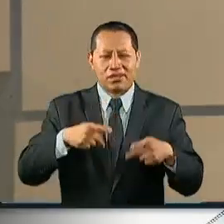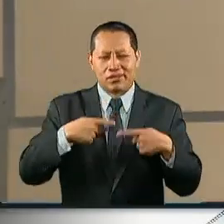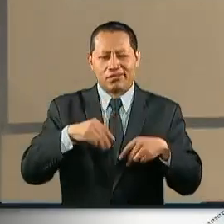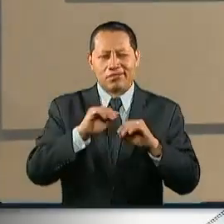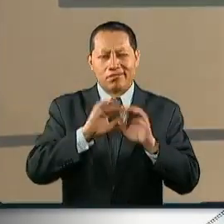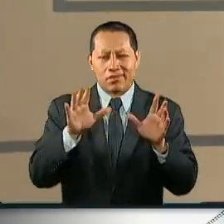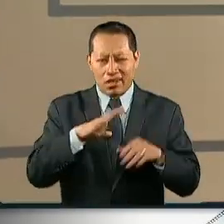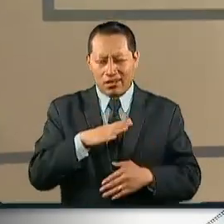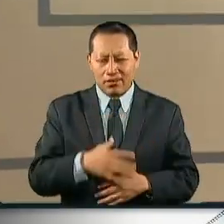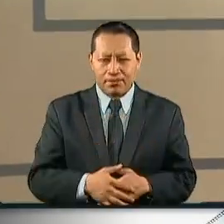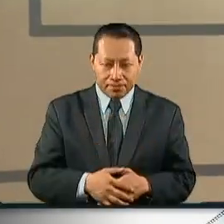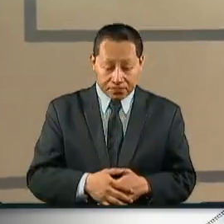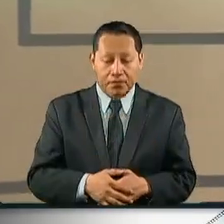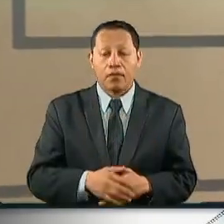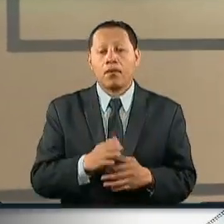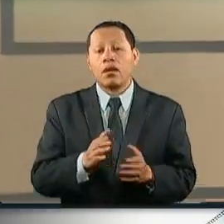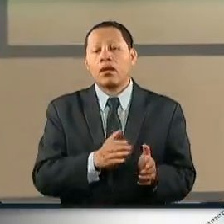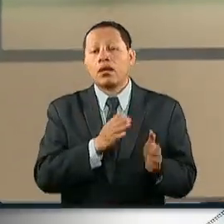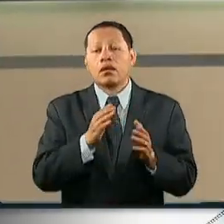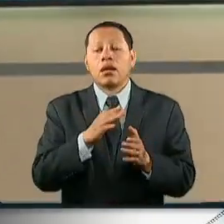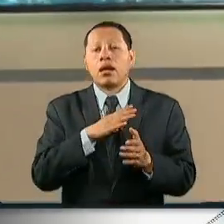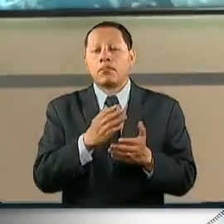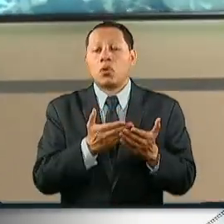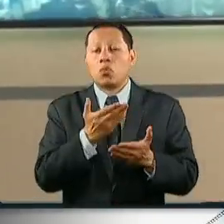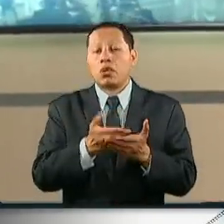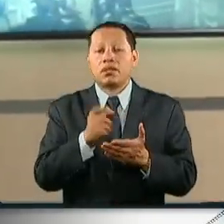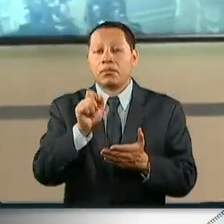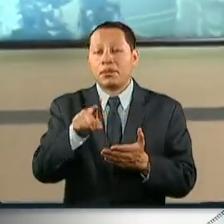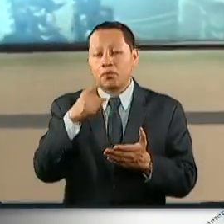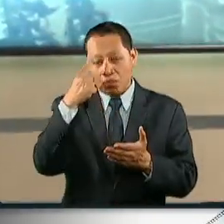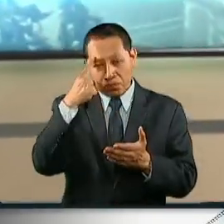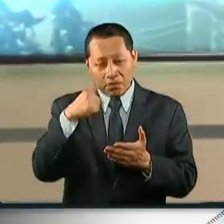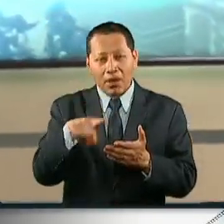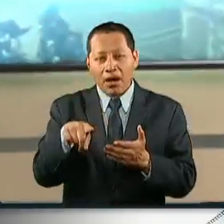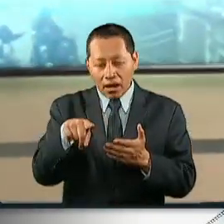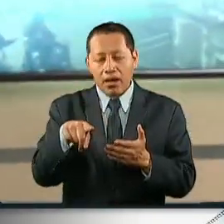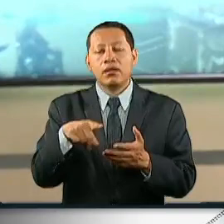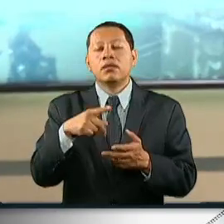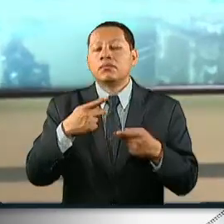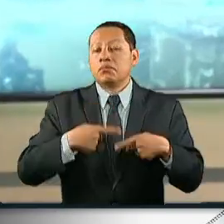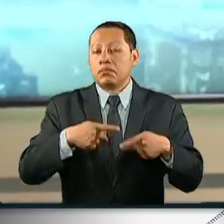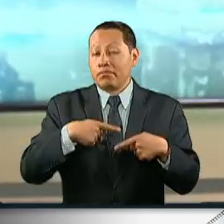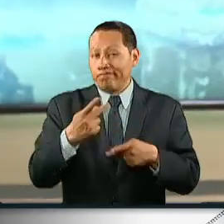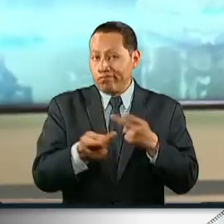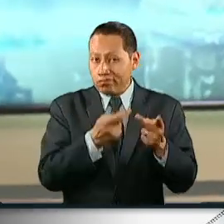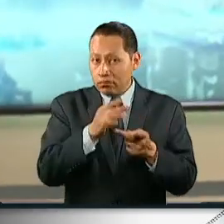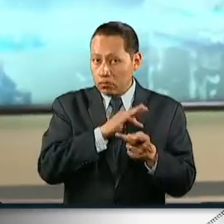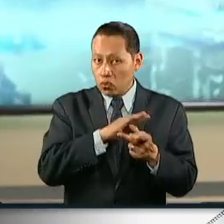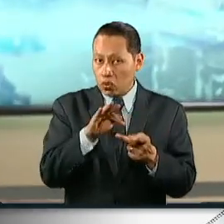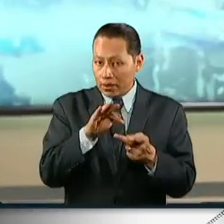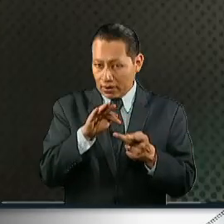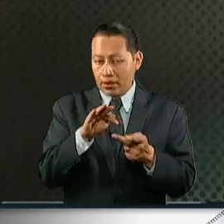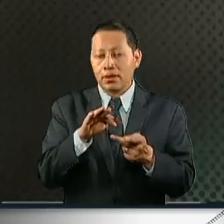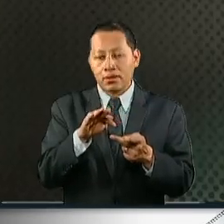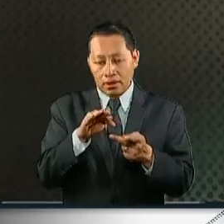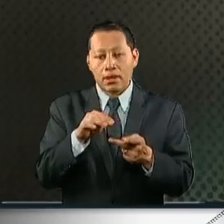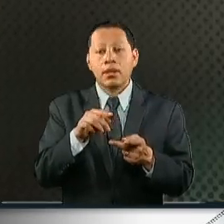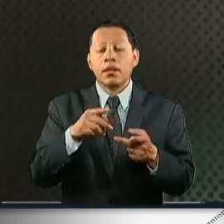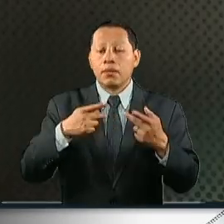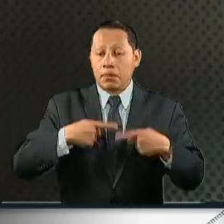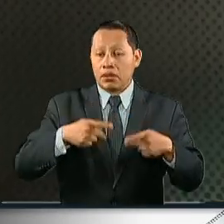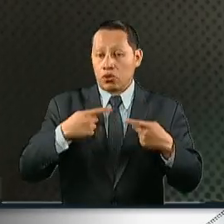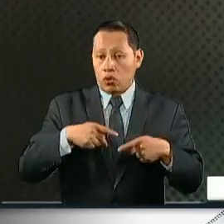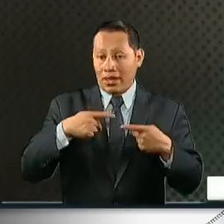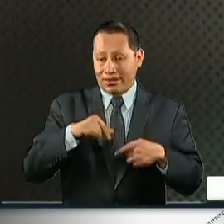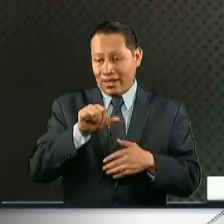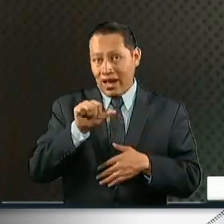quienes también se pronunciaron respecto de esta propuesta para realizar una consulta popular y elegir a través del voto de ciudadanas y